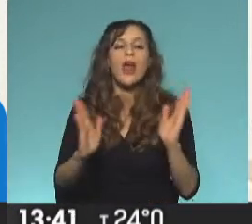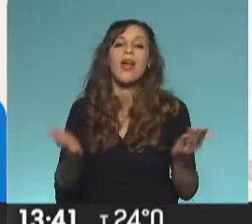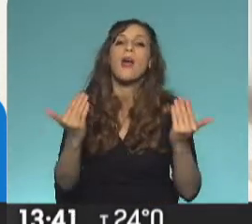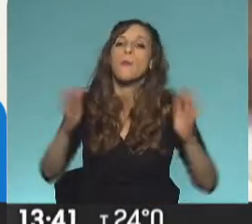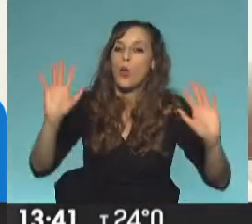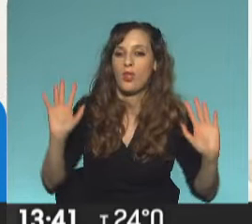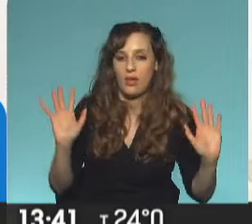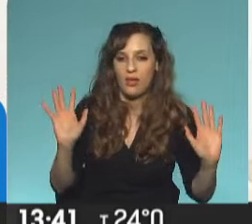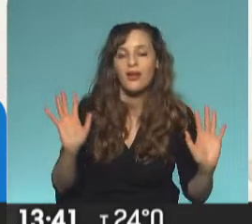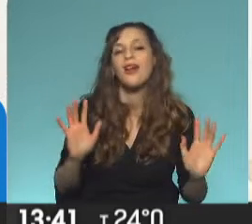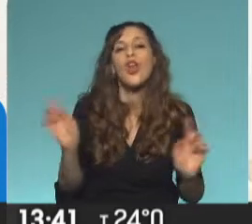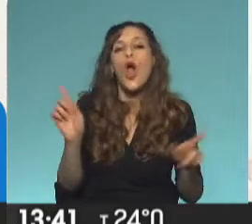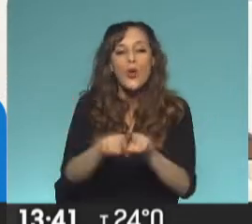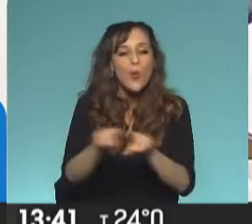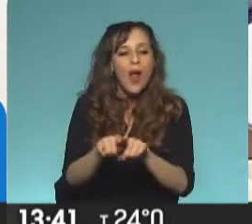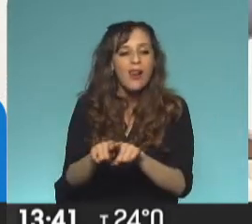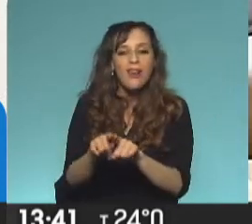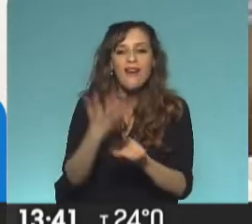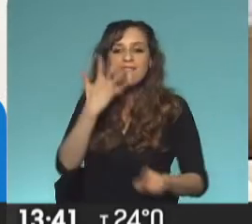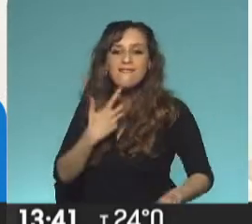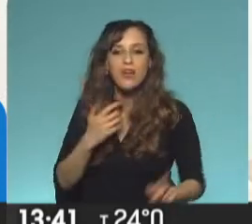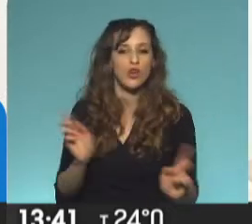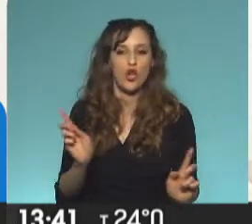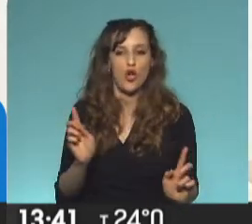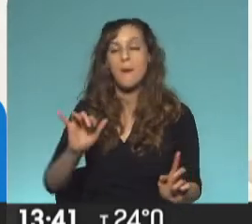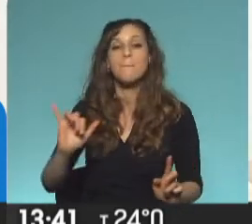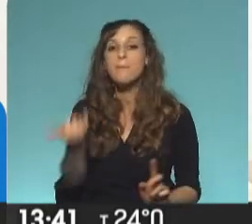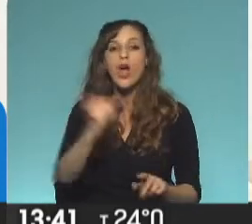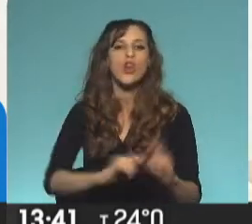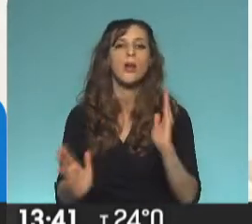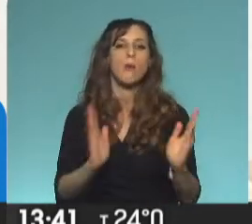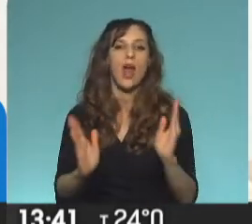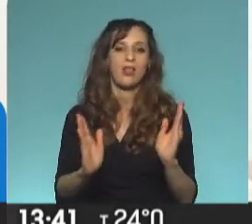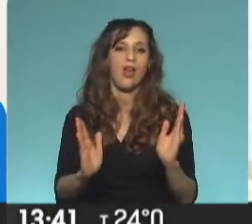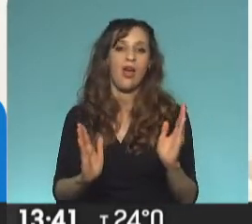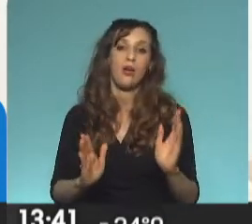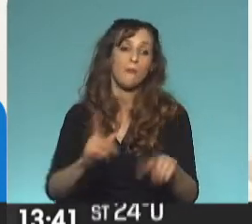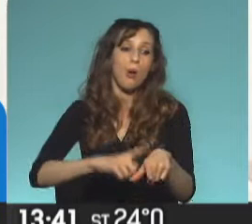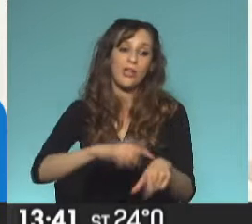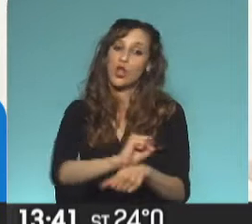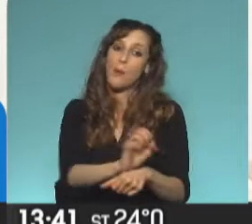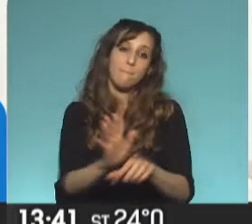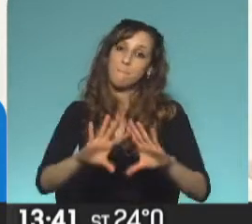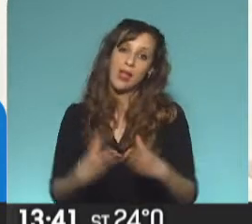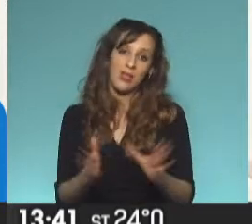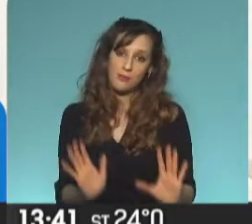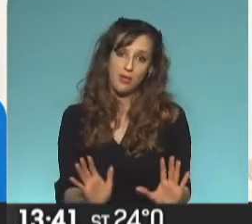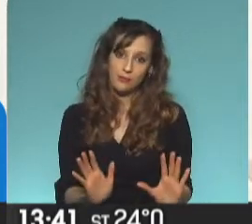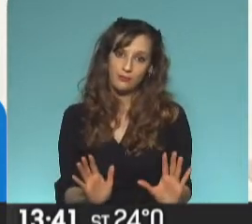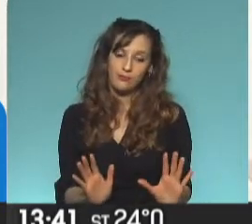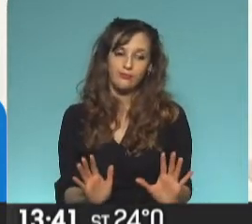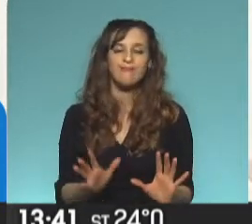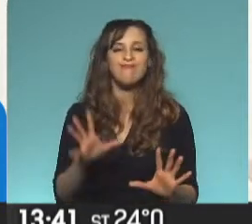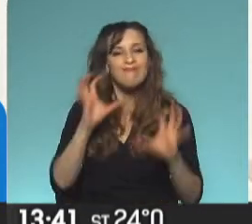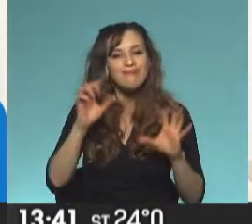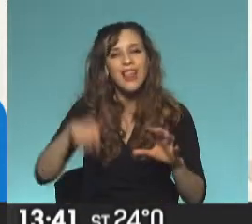tuvimos en otros contextos sino la mejor temporada posible en épocas de pandemia esta es una temporada en época de